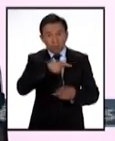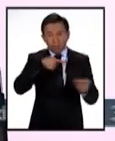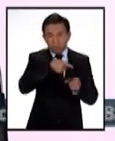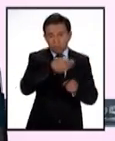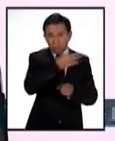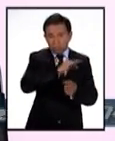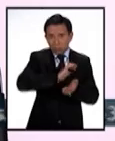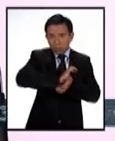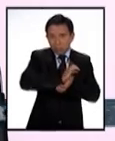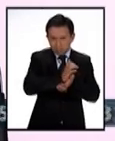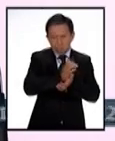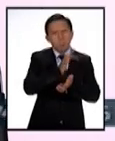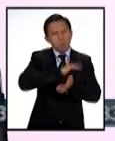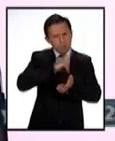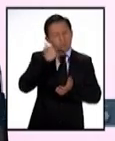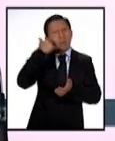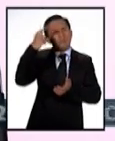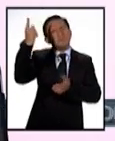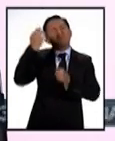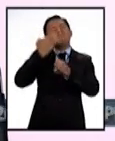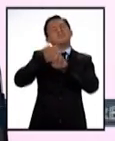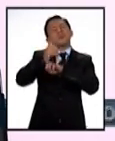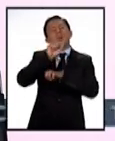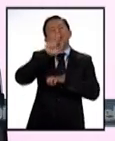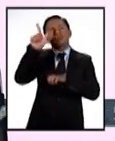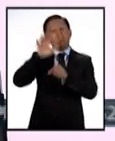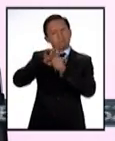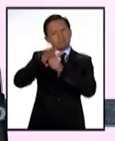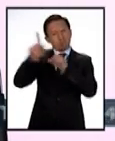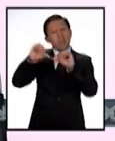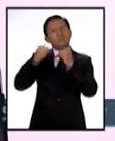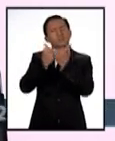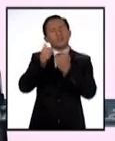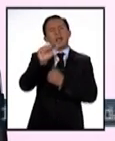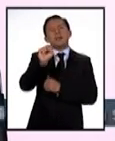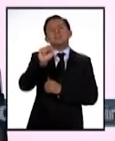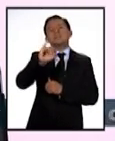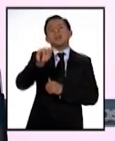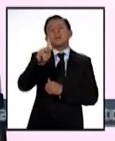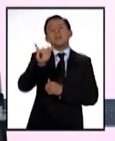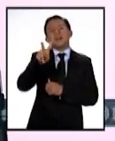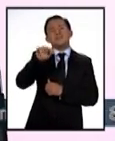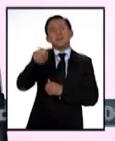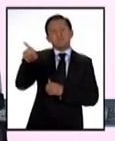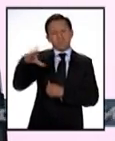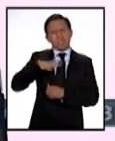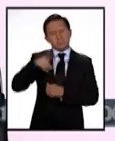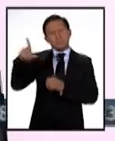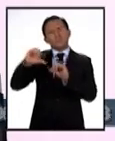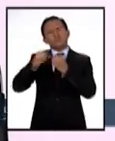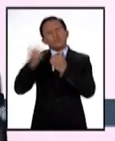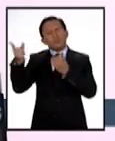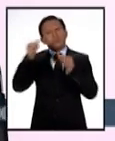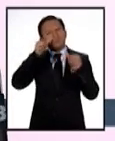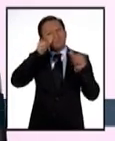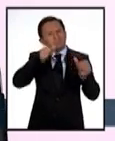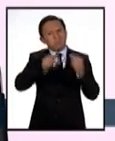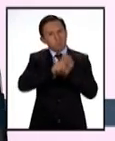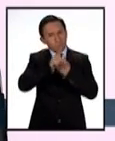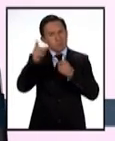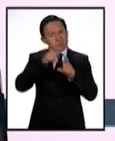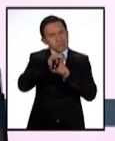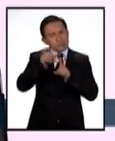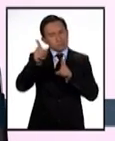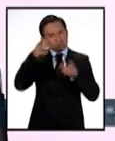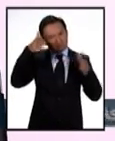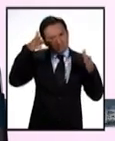SJAPAVA, allá en Jalisco, que me parece que es de las pocas organizaciones que se han ocupado de dar información en torno a este problema y que han